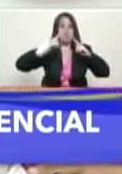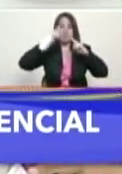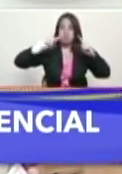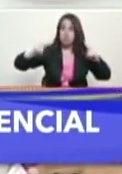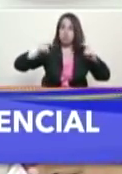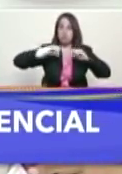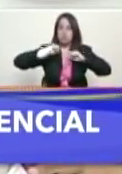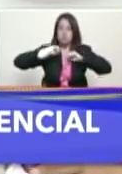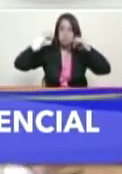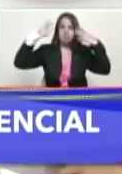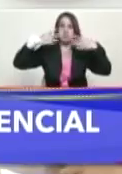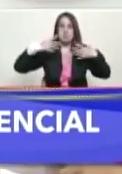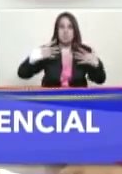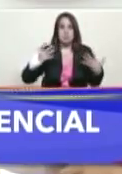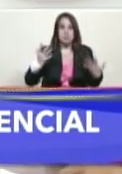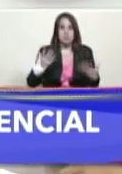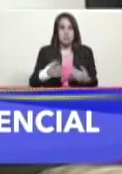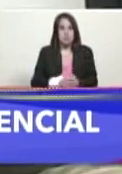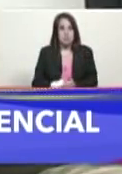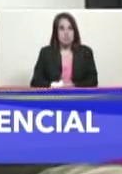haya ninguna recaída.